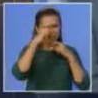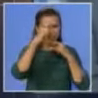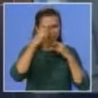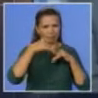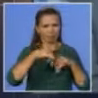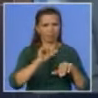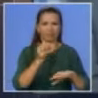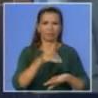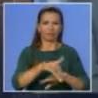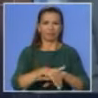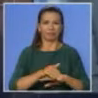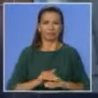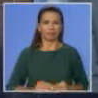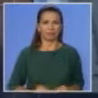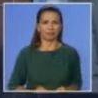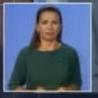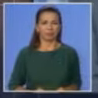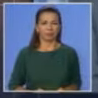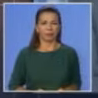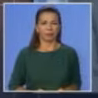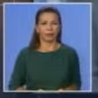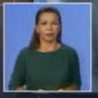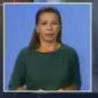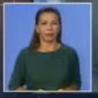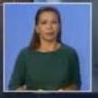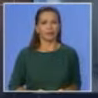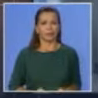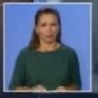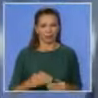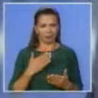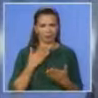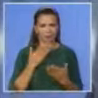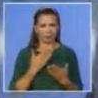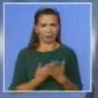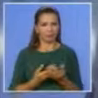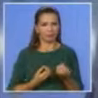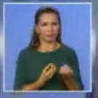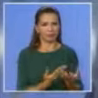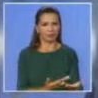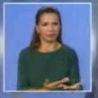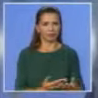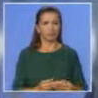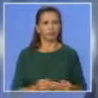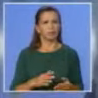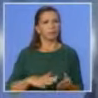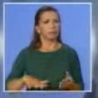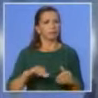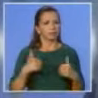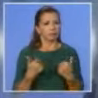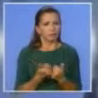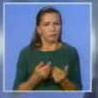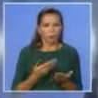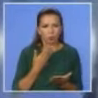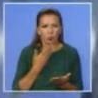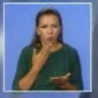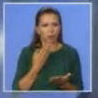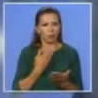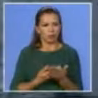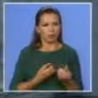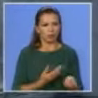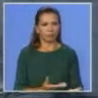Una buena tarde para todos. Igual para ti, Ana María, gracias por informarnos lo que está pasando de último momento en la Asamblea